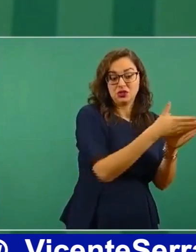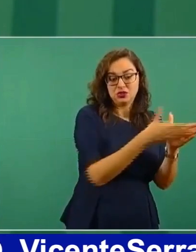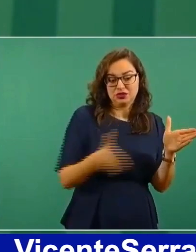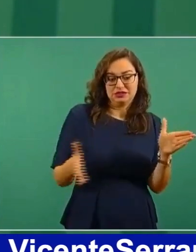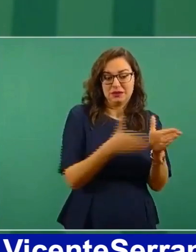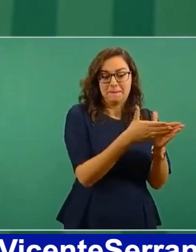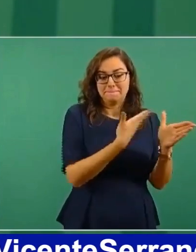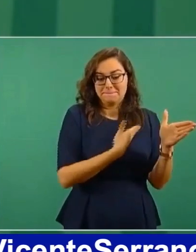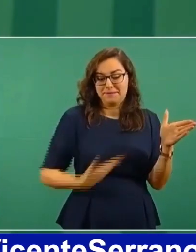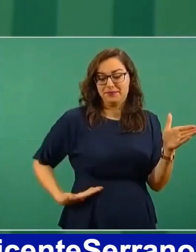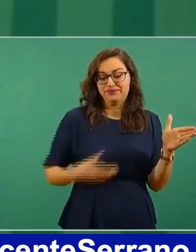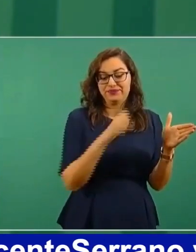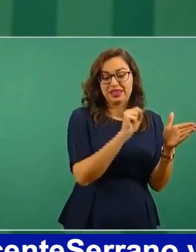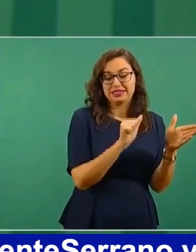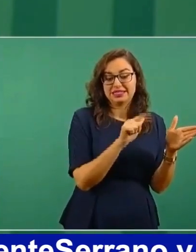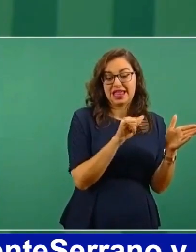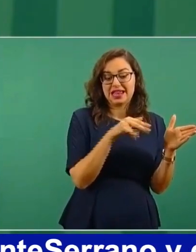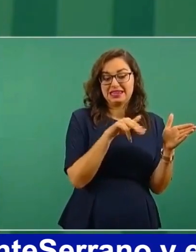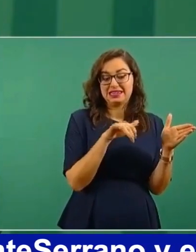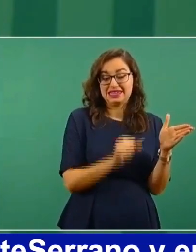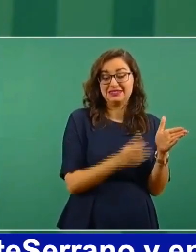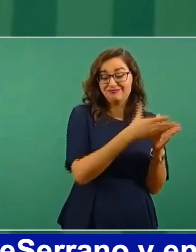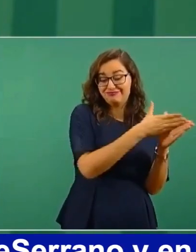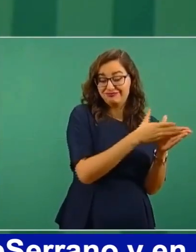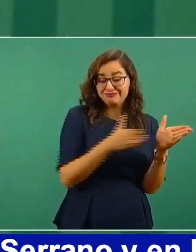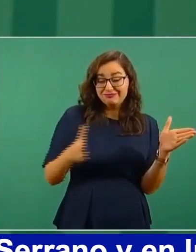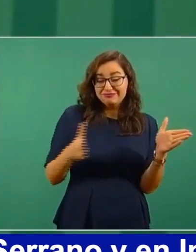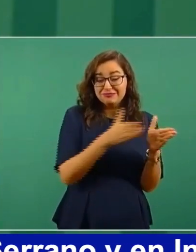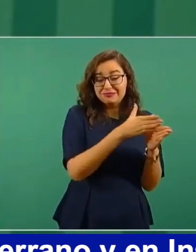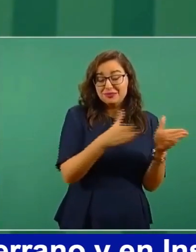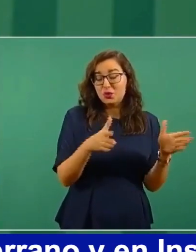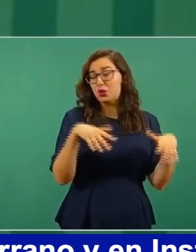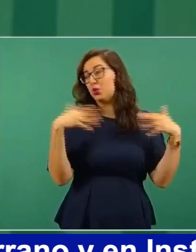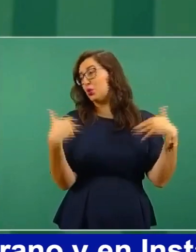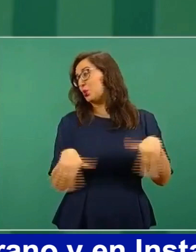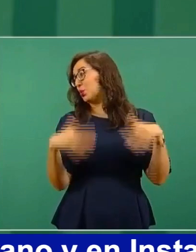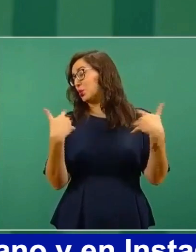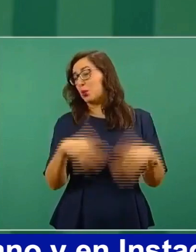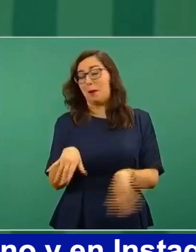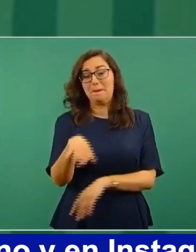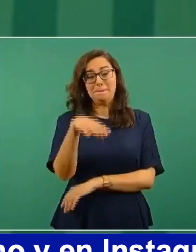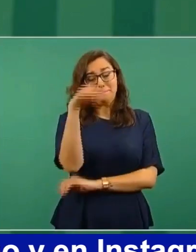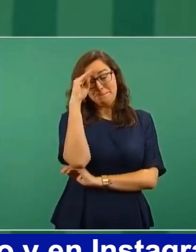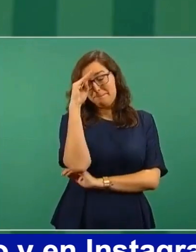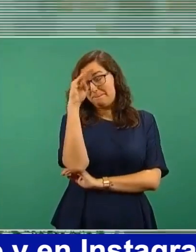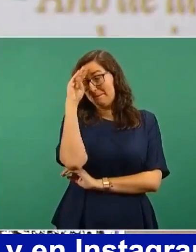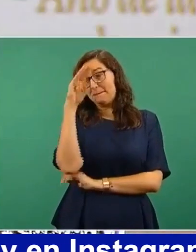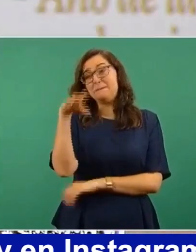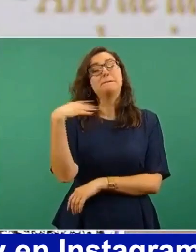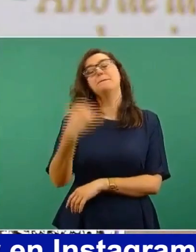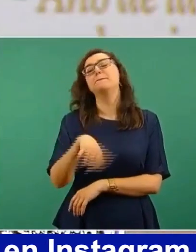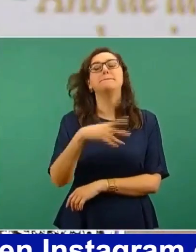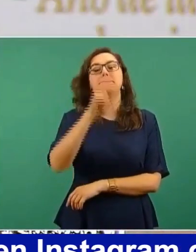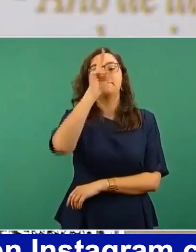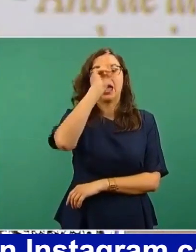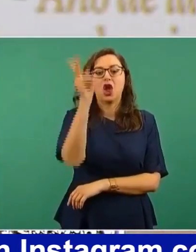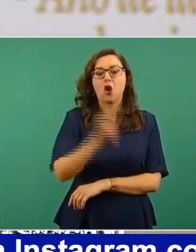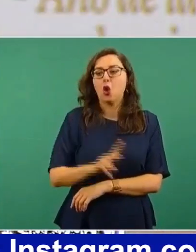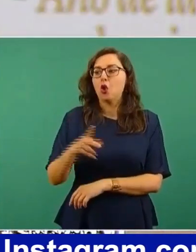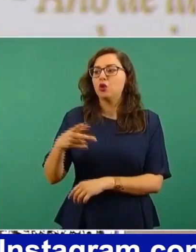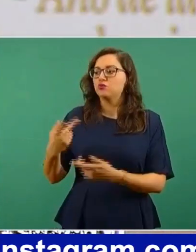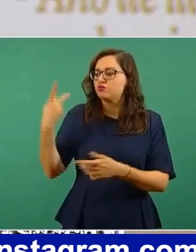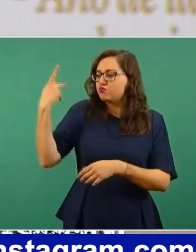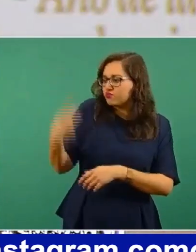la entrega de bienes de la nación, del pueblo de México, a particulares y a